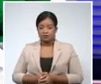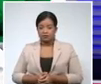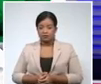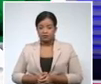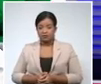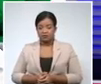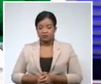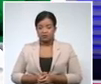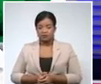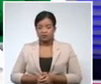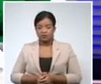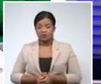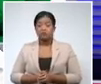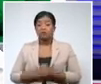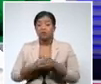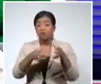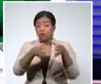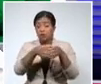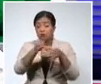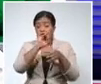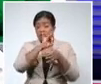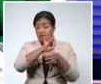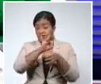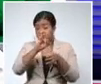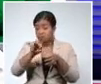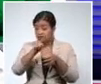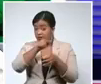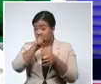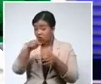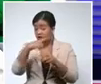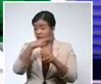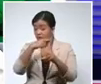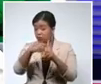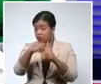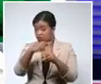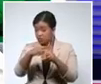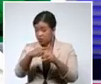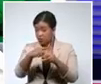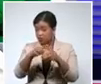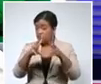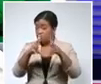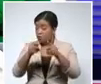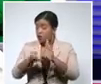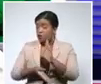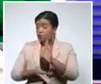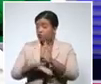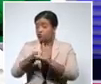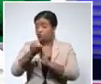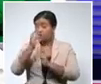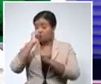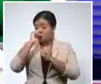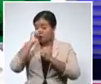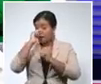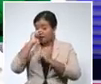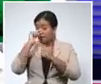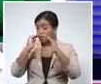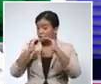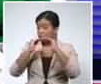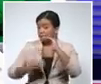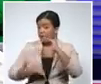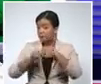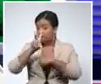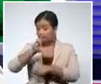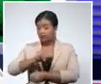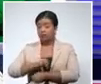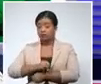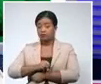los 777 casos diagnosticados, cifra elevada de menores de 20 años, 112,